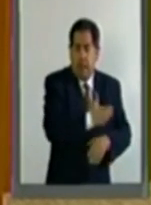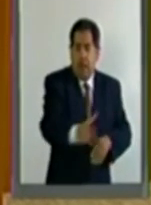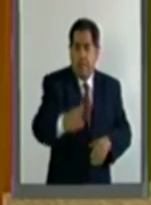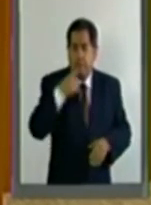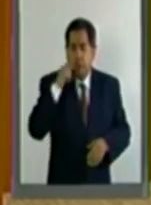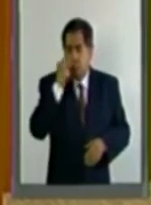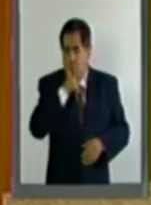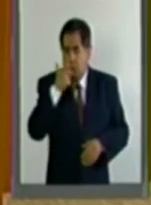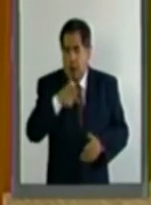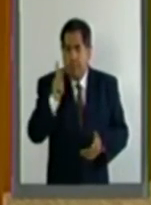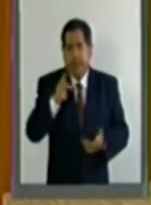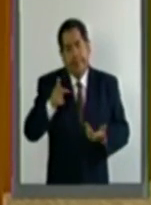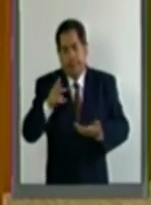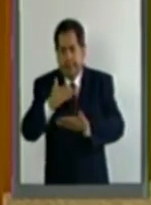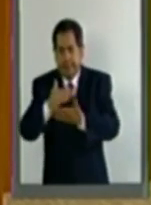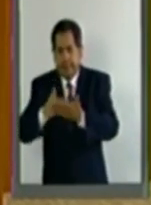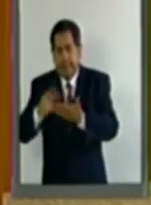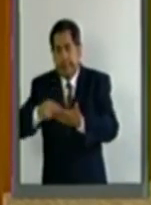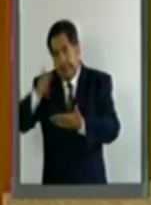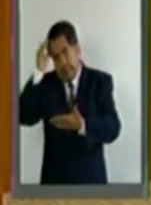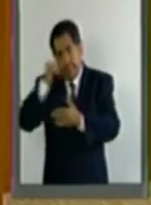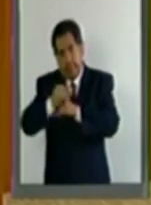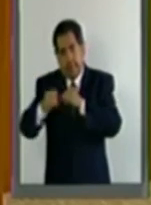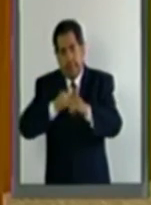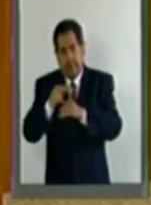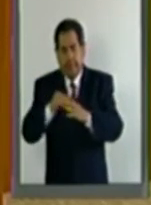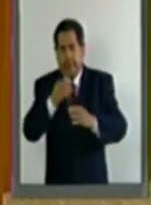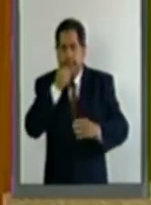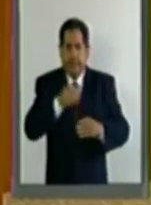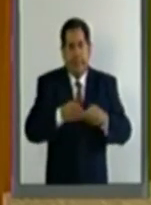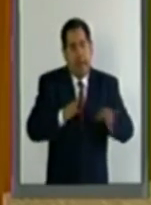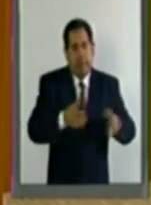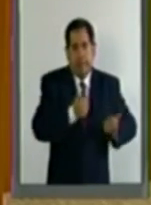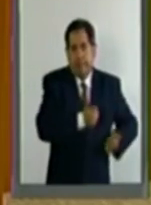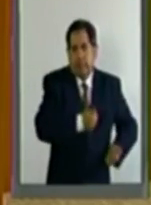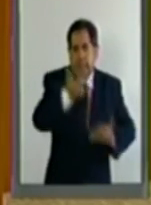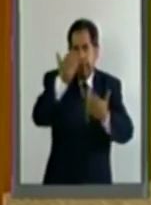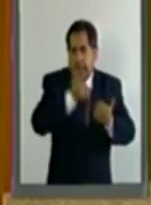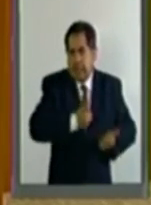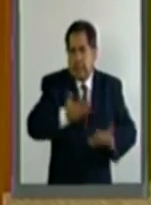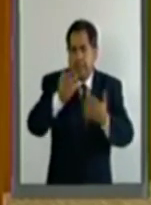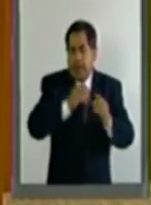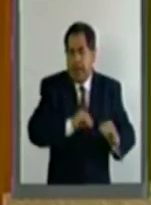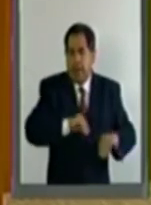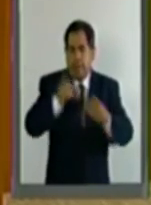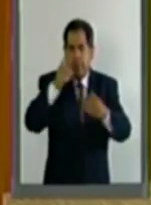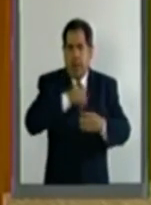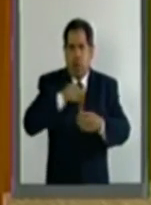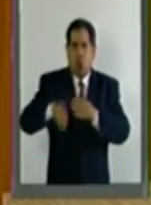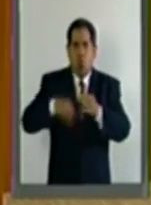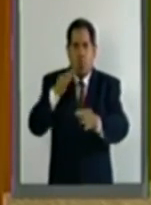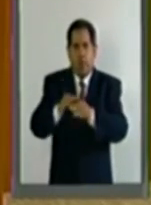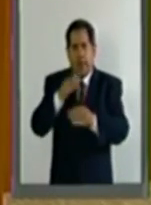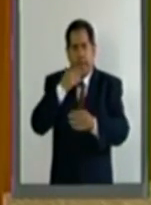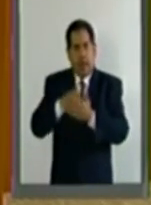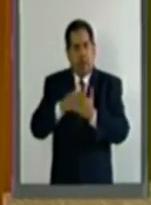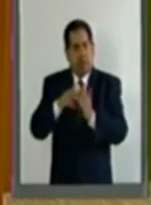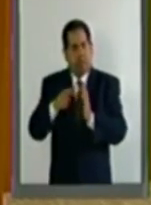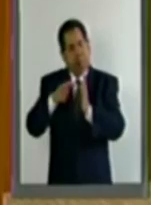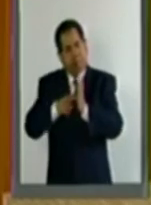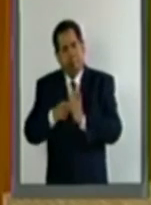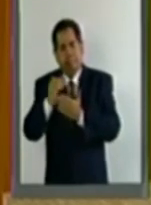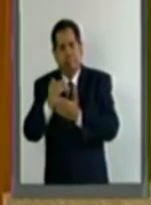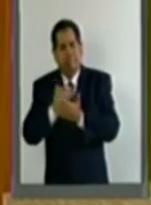en virtud del tratado, con frecuencia tienen que abrir sus compuertas para cumplir con la cuota